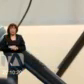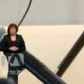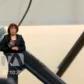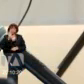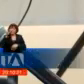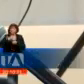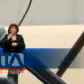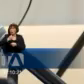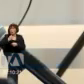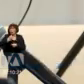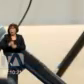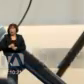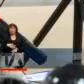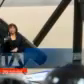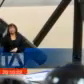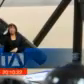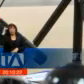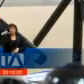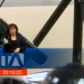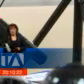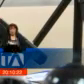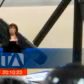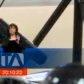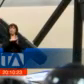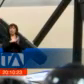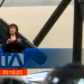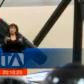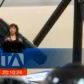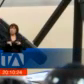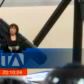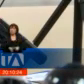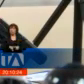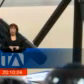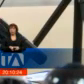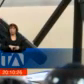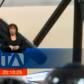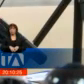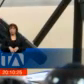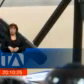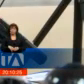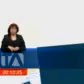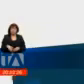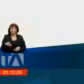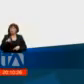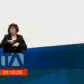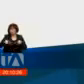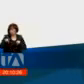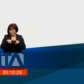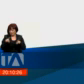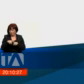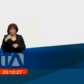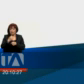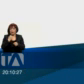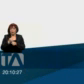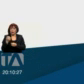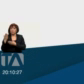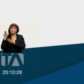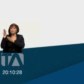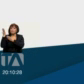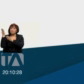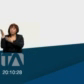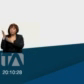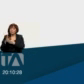trayectoria en el sistema financiero ecuatoriano como consultora y varios cargos en el sector público. Fue subsecretaria de